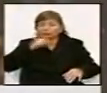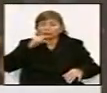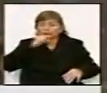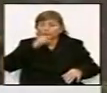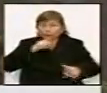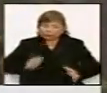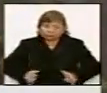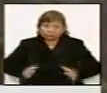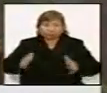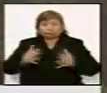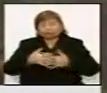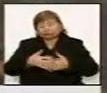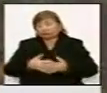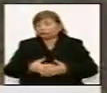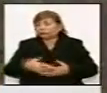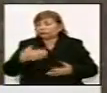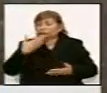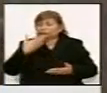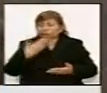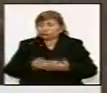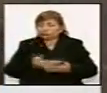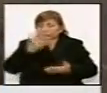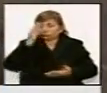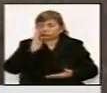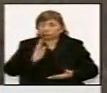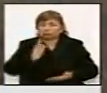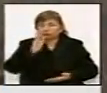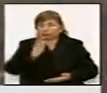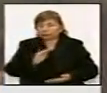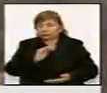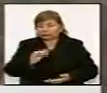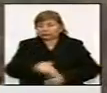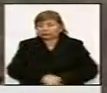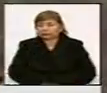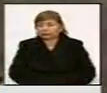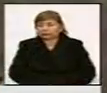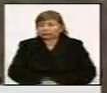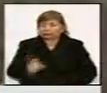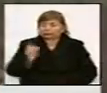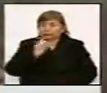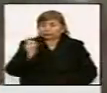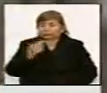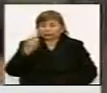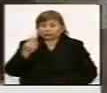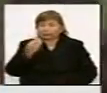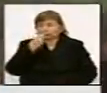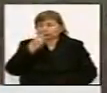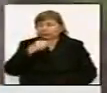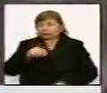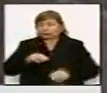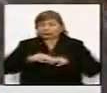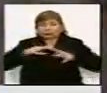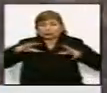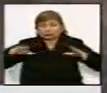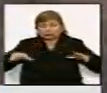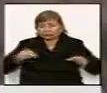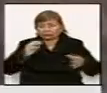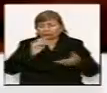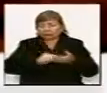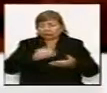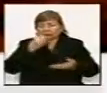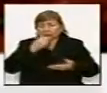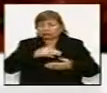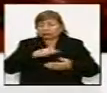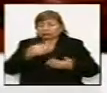mujeres gestantes. Gracias a Dios, que el Señor lo bendiga. Y no solo para comedor Santa Rosa, ahora se ha ampliado para más